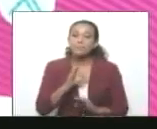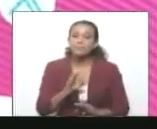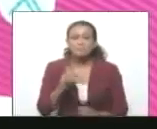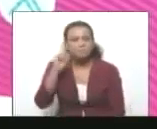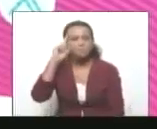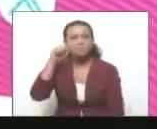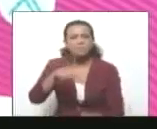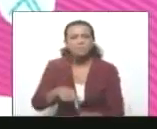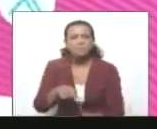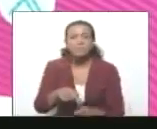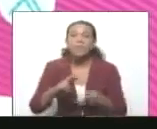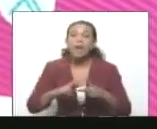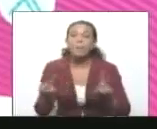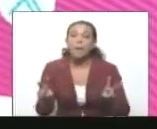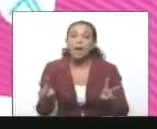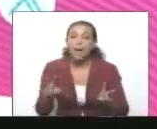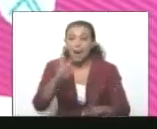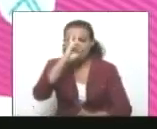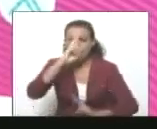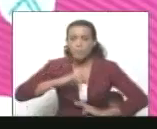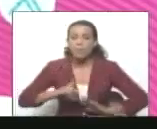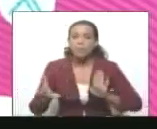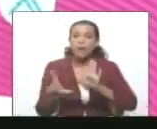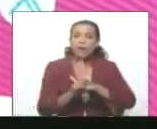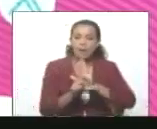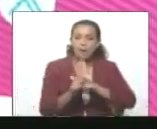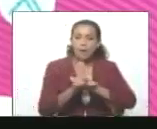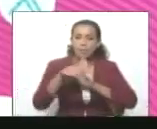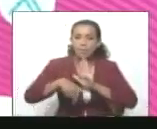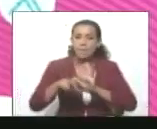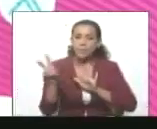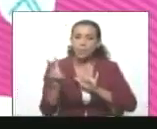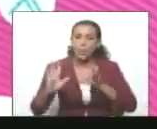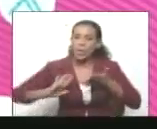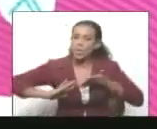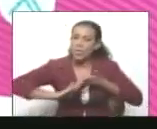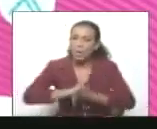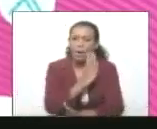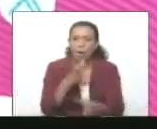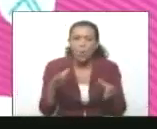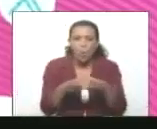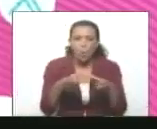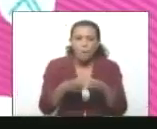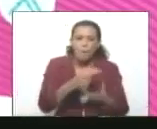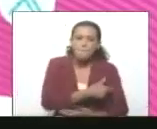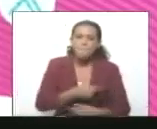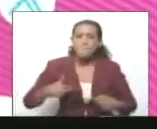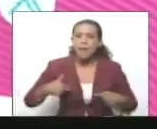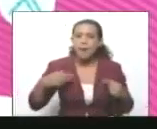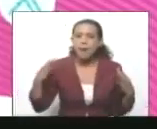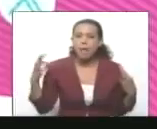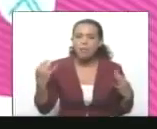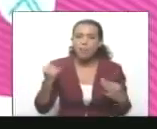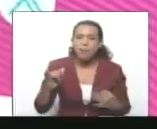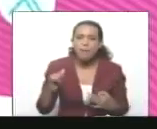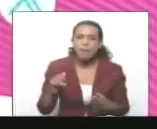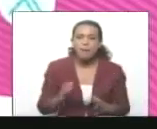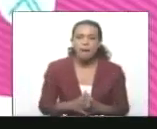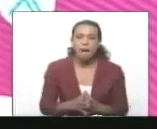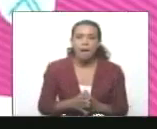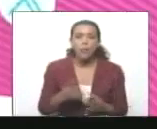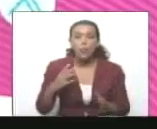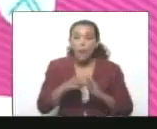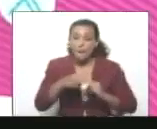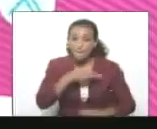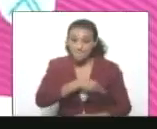qué de la paz del respeto a la ley de acabar con todas las bandas criminales es un plan que tenemos y con